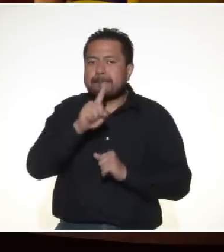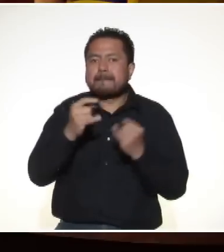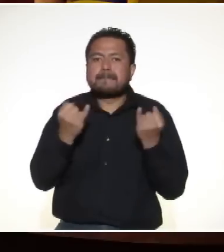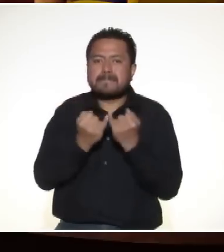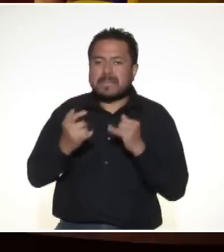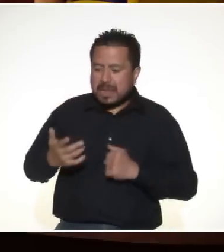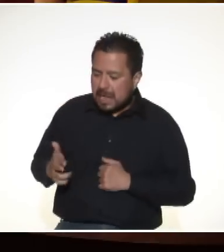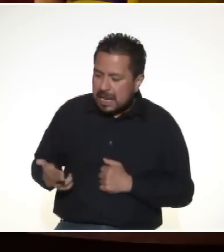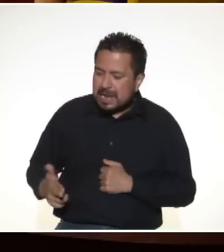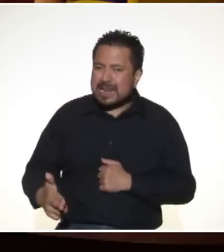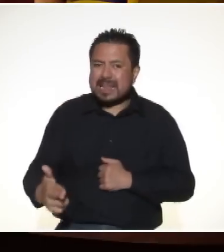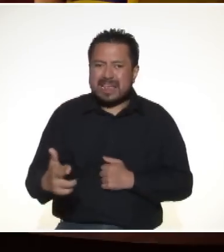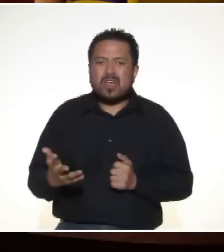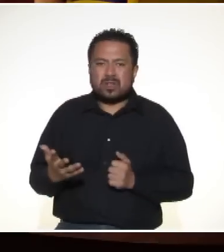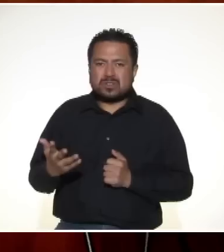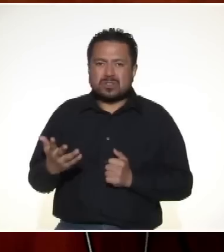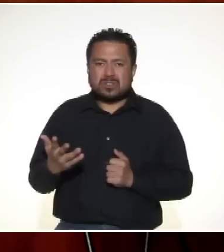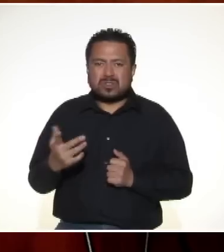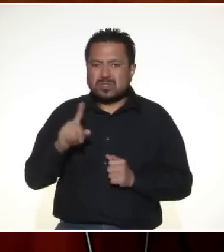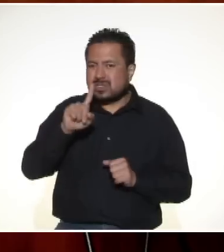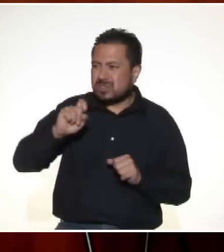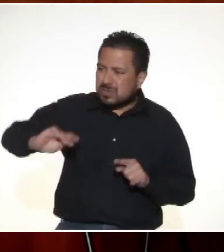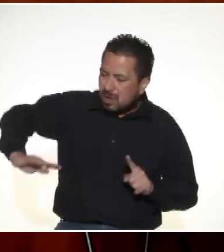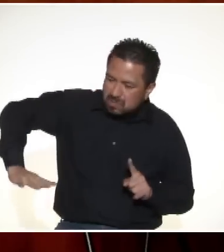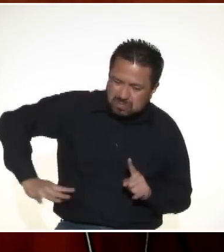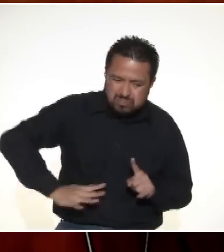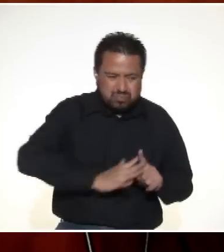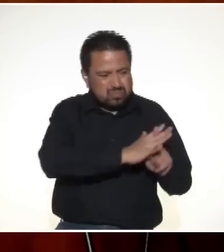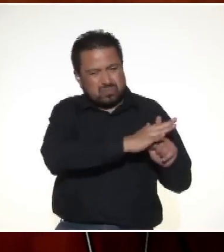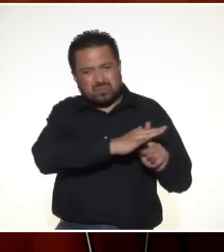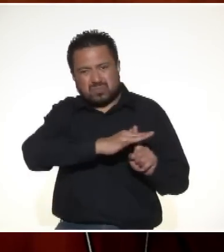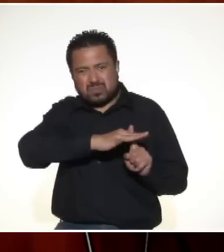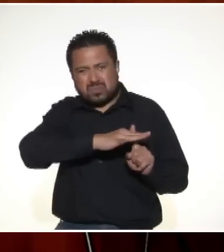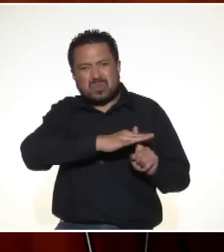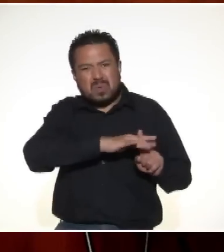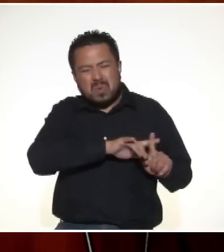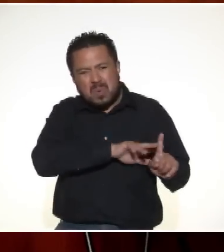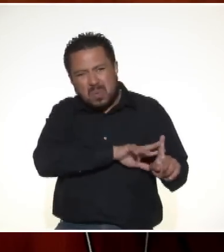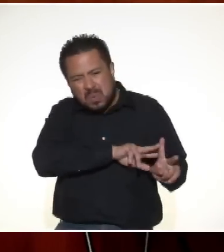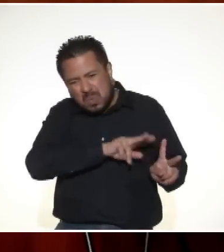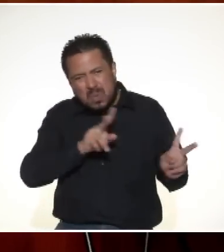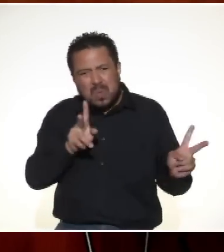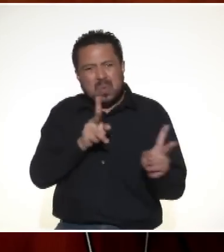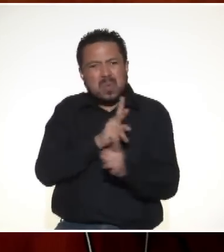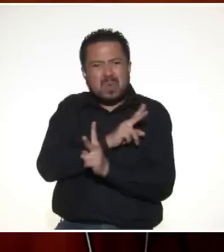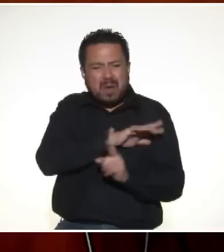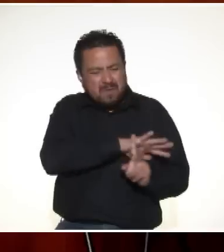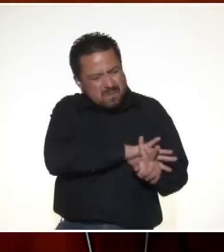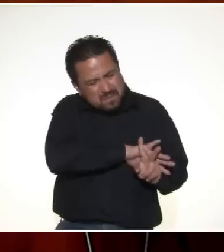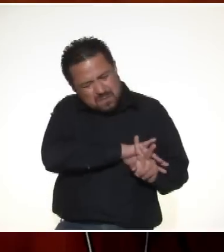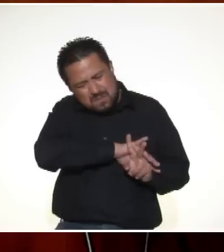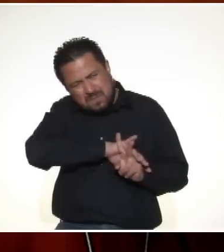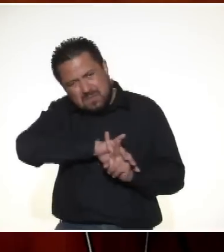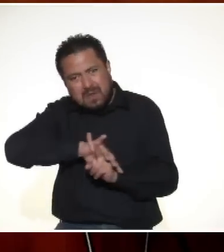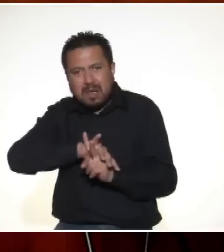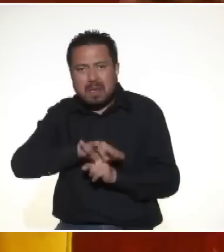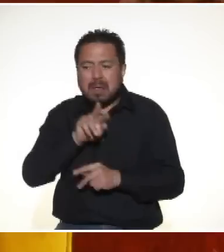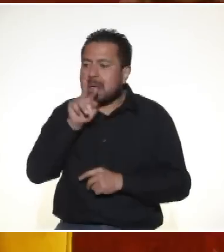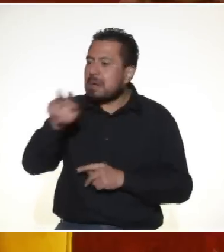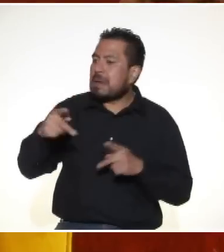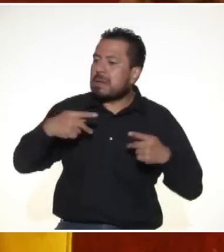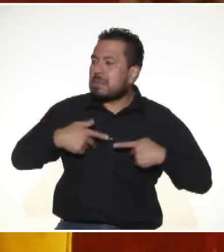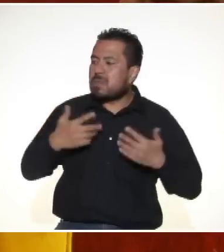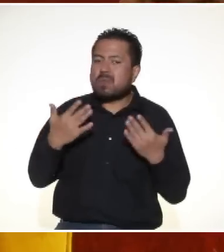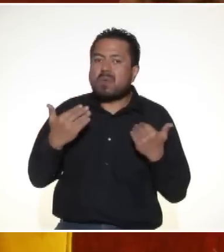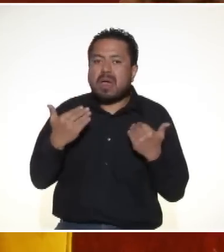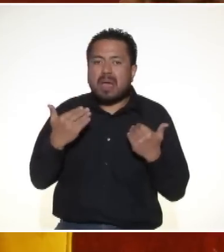ríos, la corriente que puede tener, por ejemplo... Para empezar, la víctima a veces ya ni siquiera la vemos, entonces la